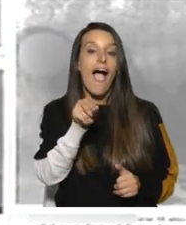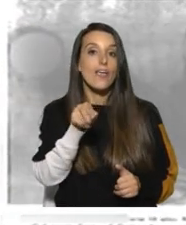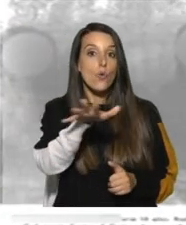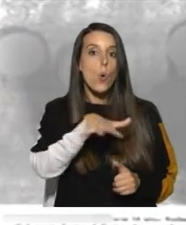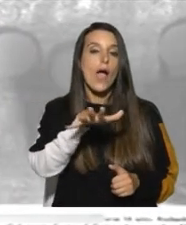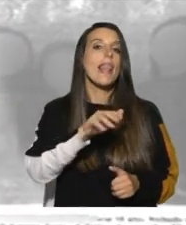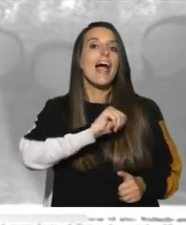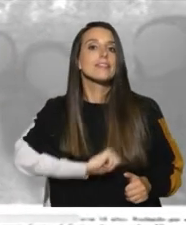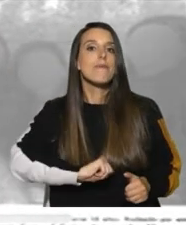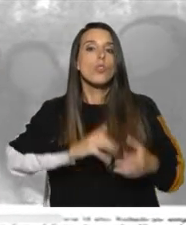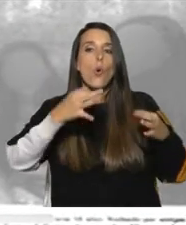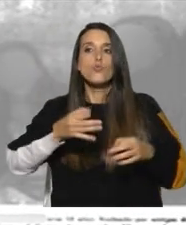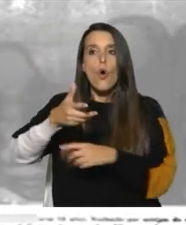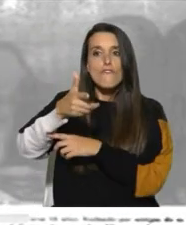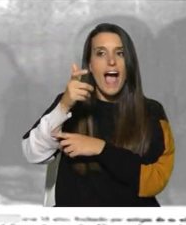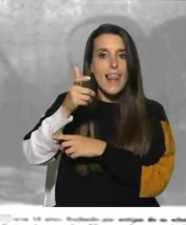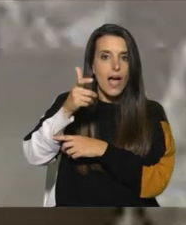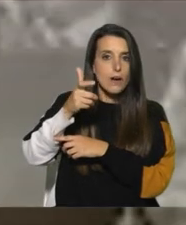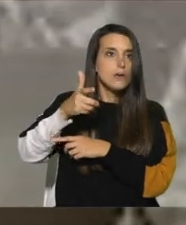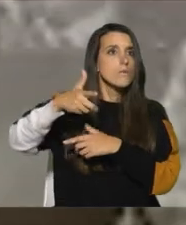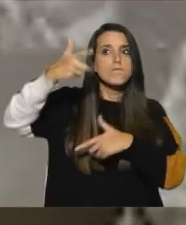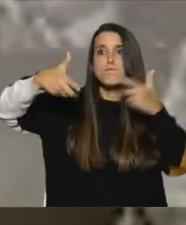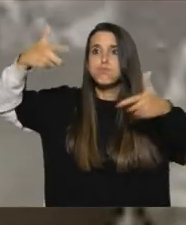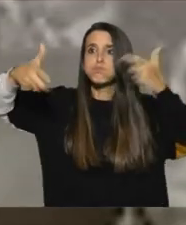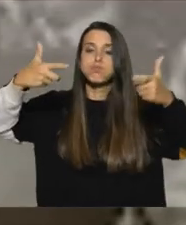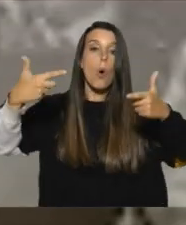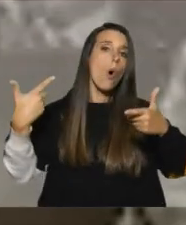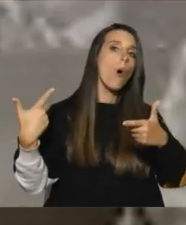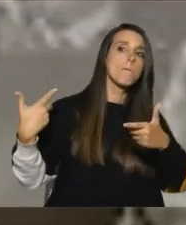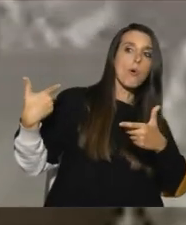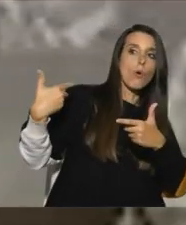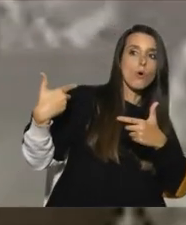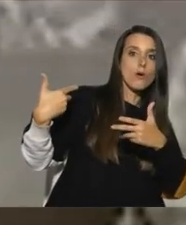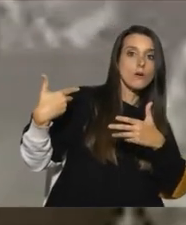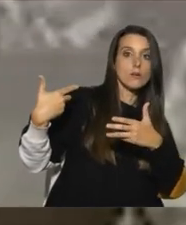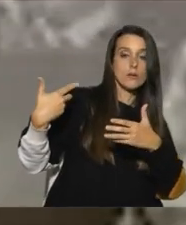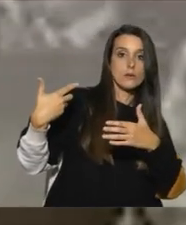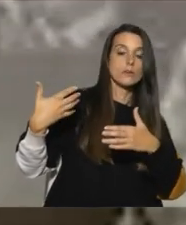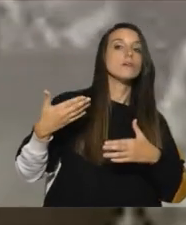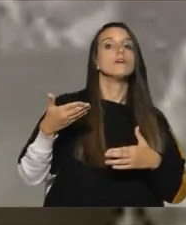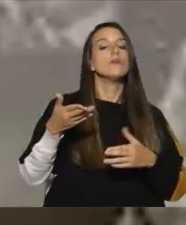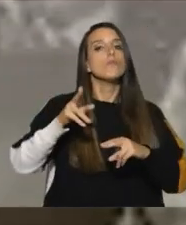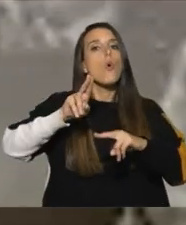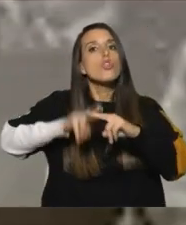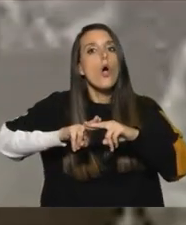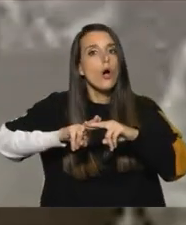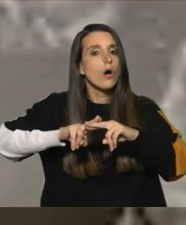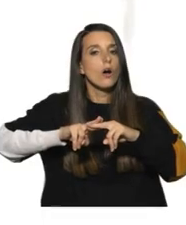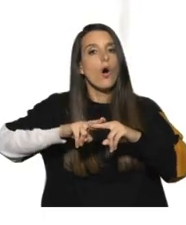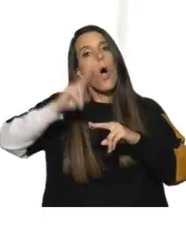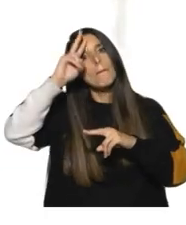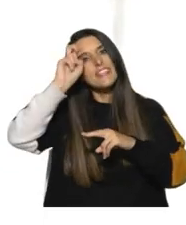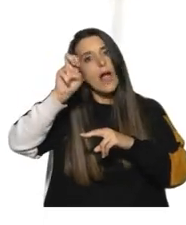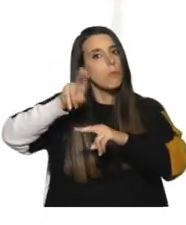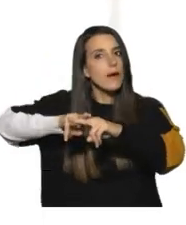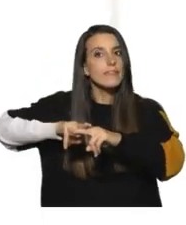resultó herido con una bala perdida, producto del intercambio de disparos entre la policía y guerrilleros. Murió horas después en un hospital.